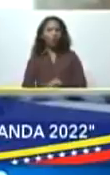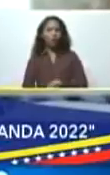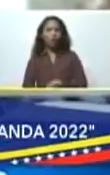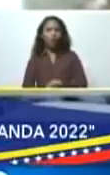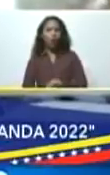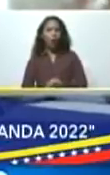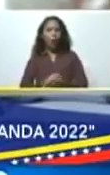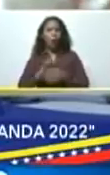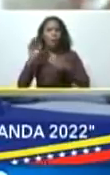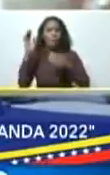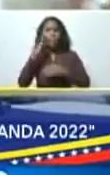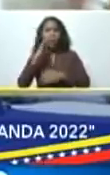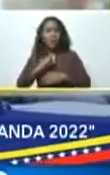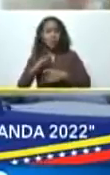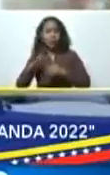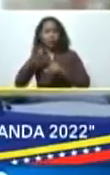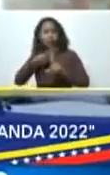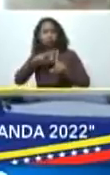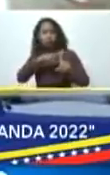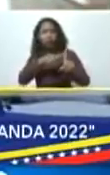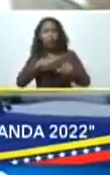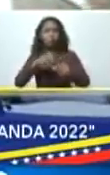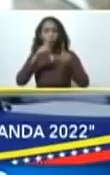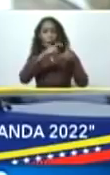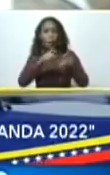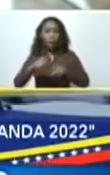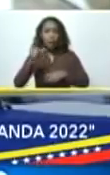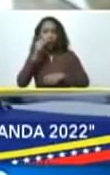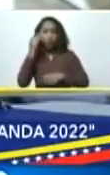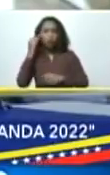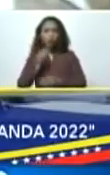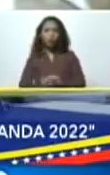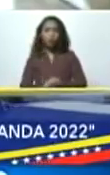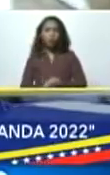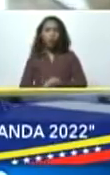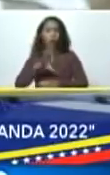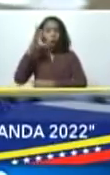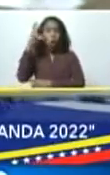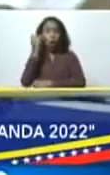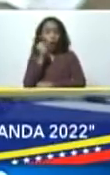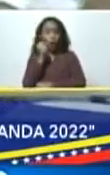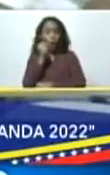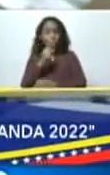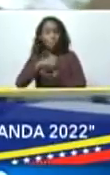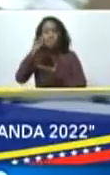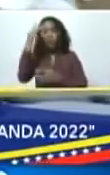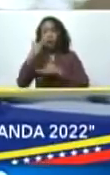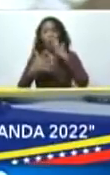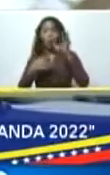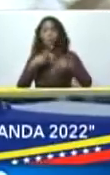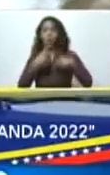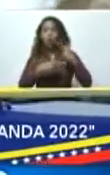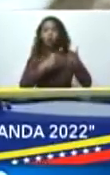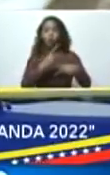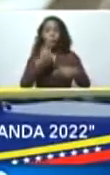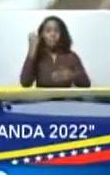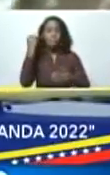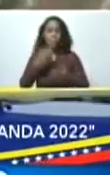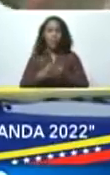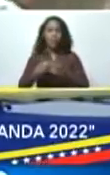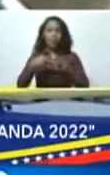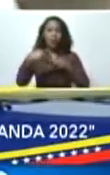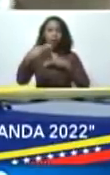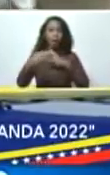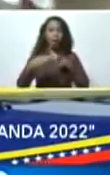Brasil perseguido, los campesinos y las campesinas han logrado el milagro de producir miles de